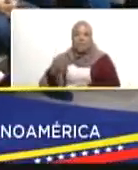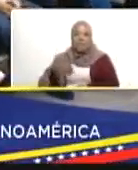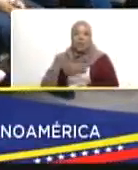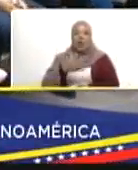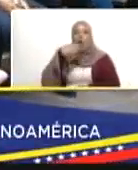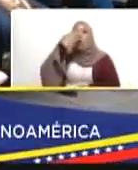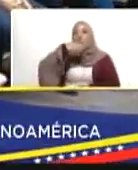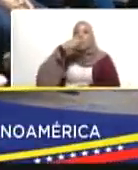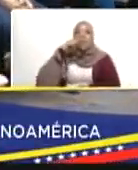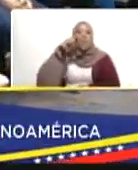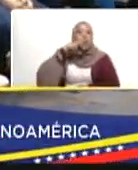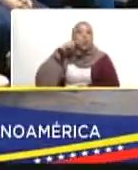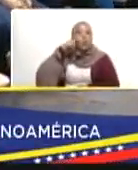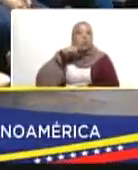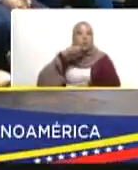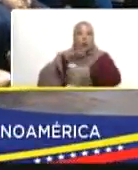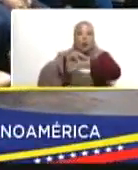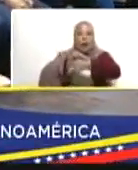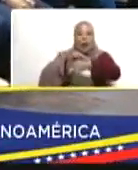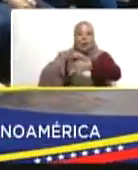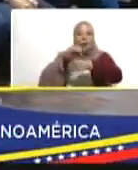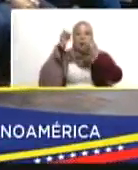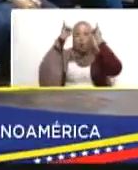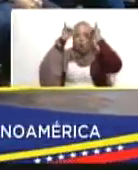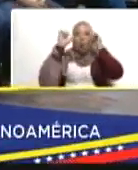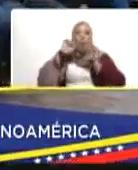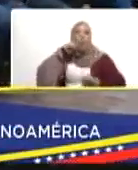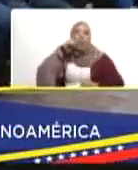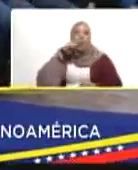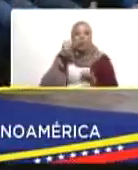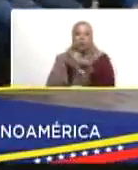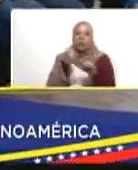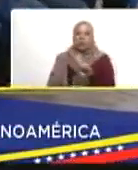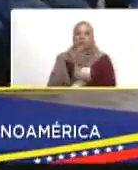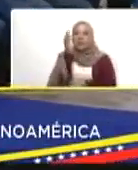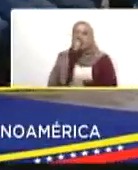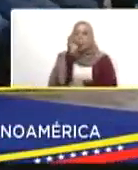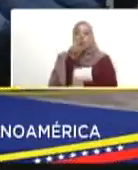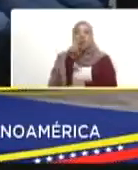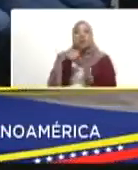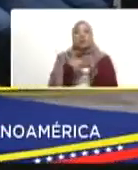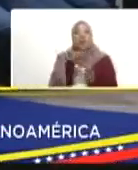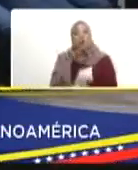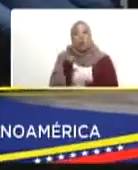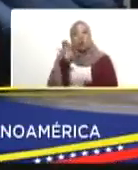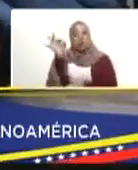tomate carne de res pollo y cerdo 100%